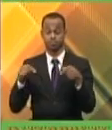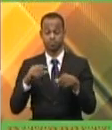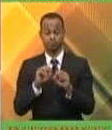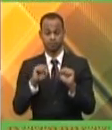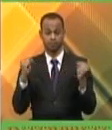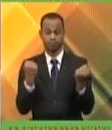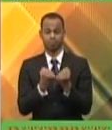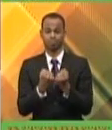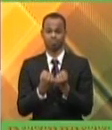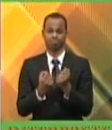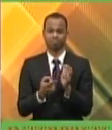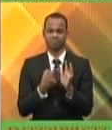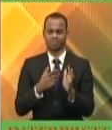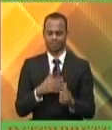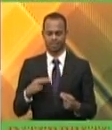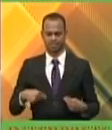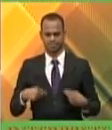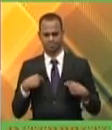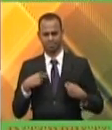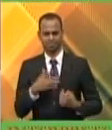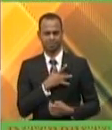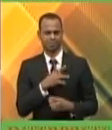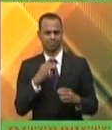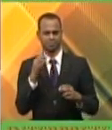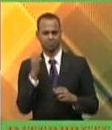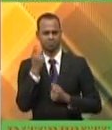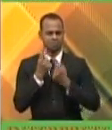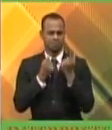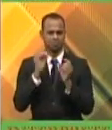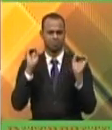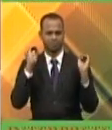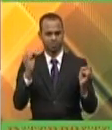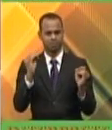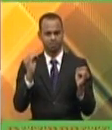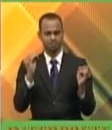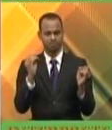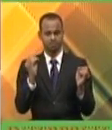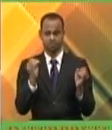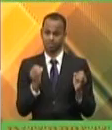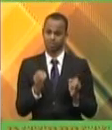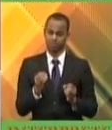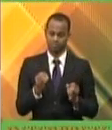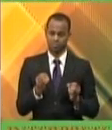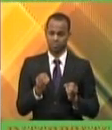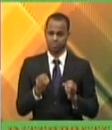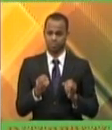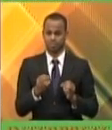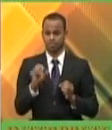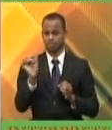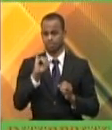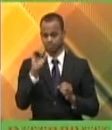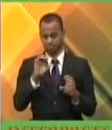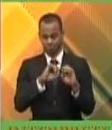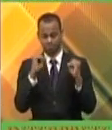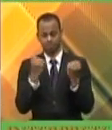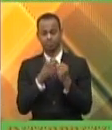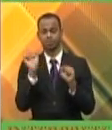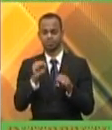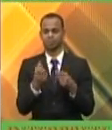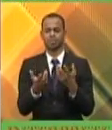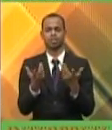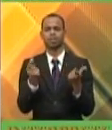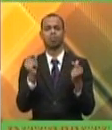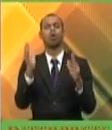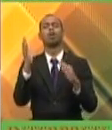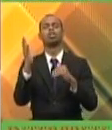a veces deshumanizada verdad pero la suerte que tenemos es que esa misma sociedad puede ser desconstruir